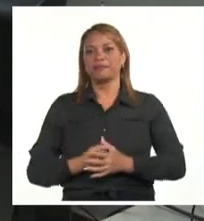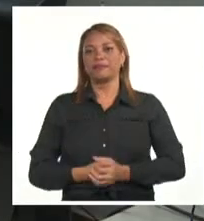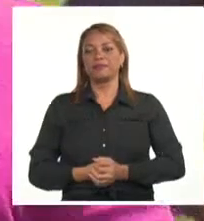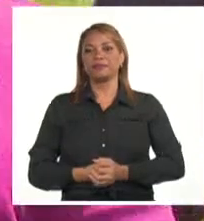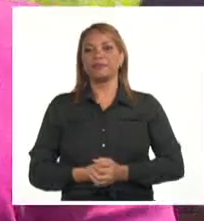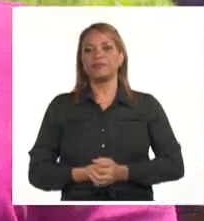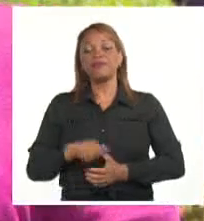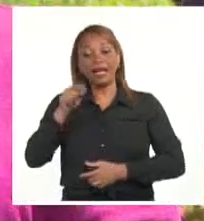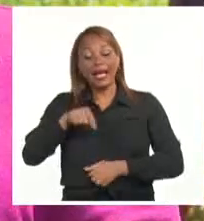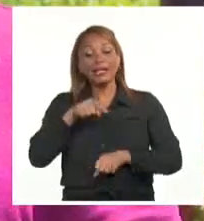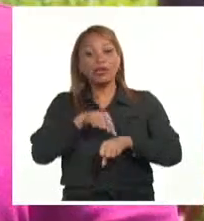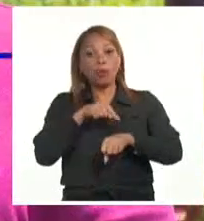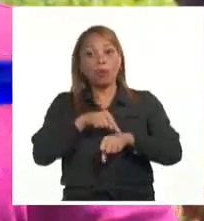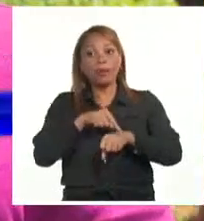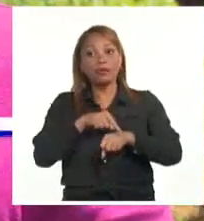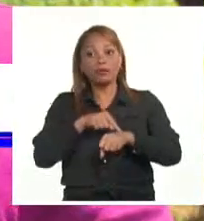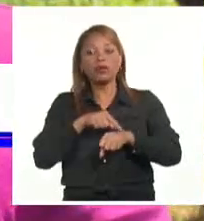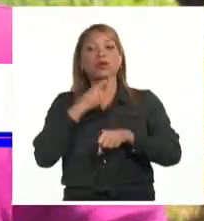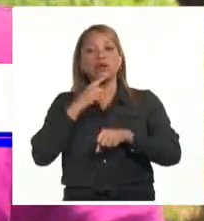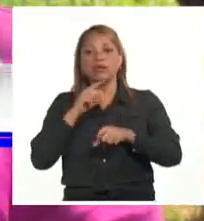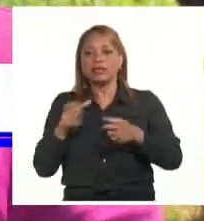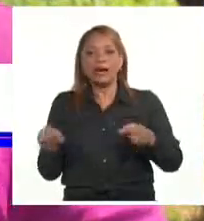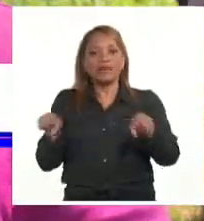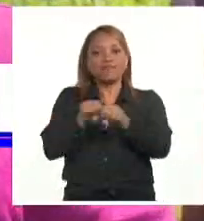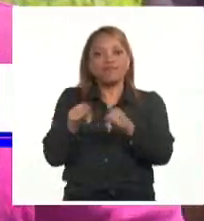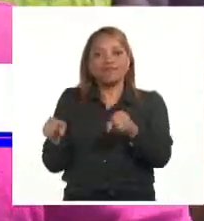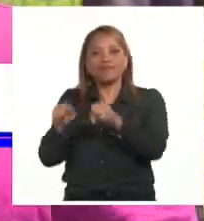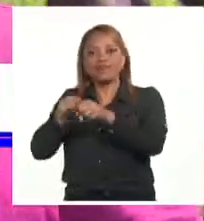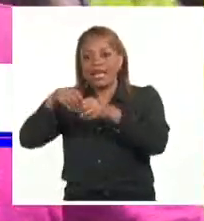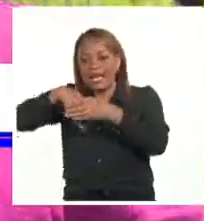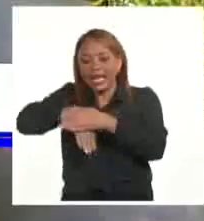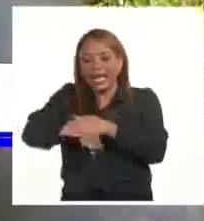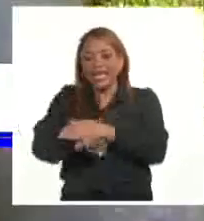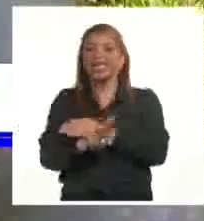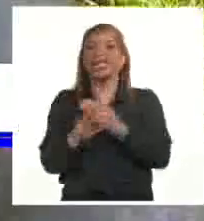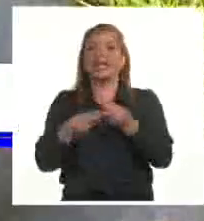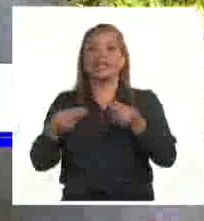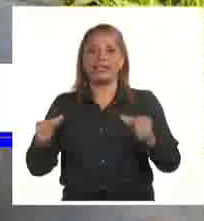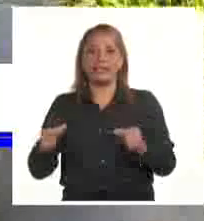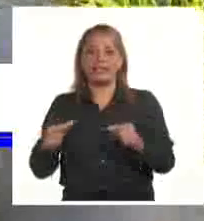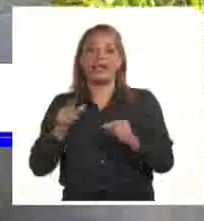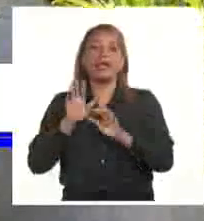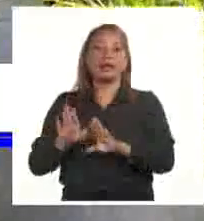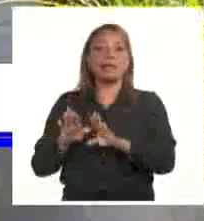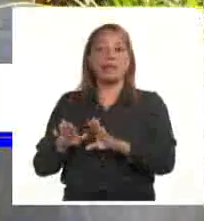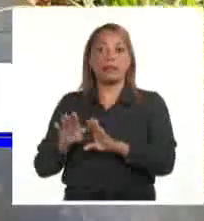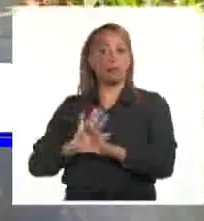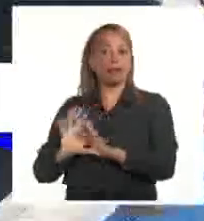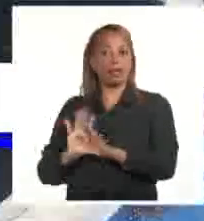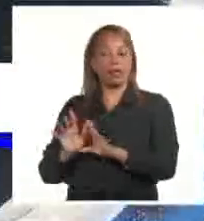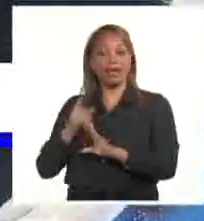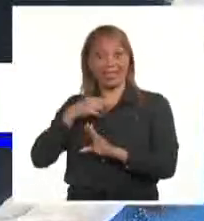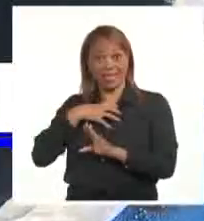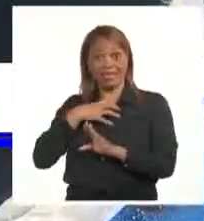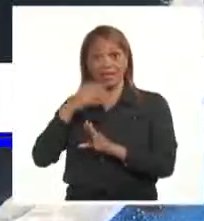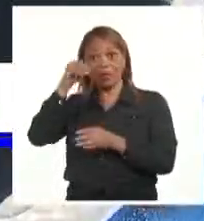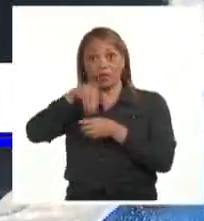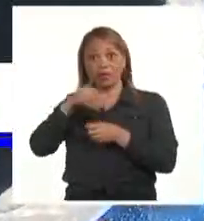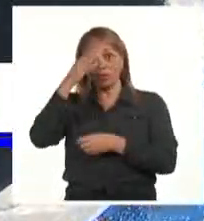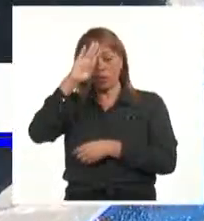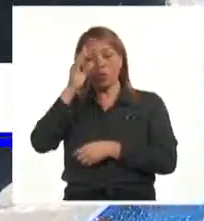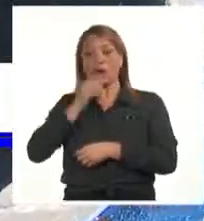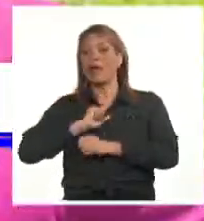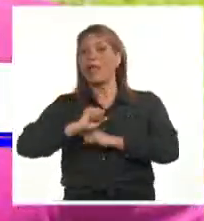en estos momentos, ella se encuentra ya completamente soterrada, en espera que lleguen, que ya se encuentran en el país, las